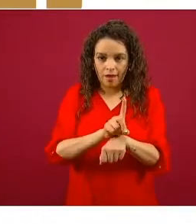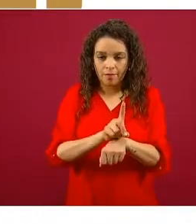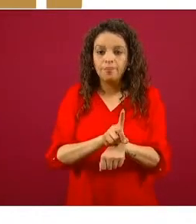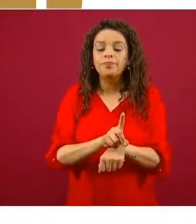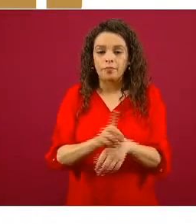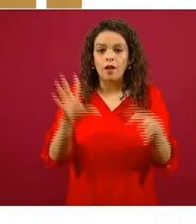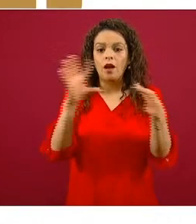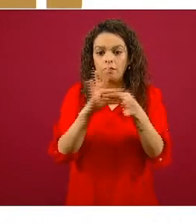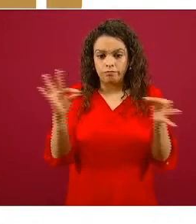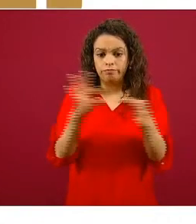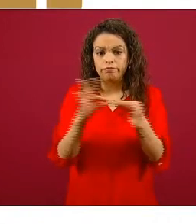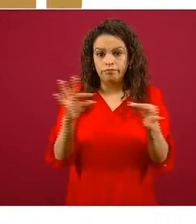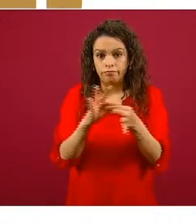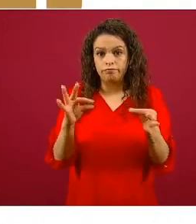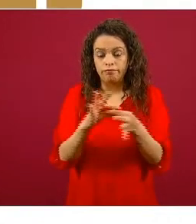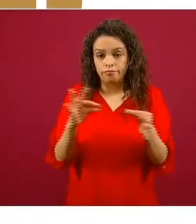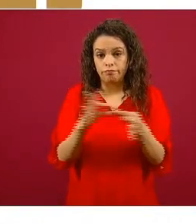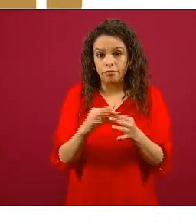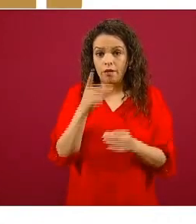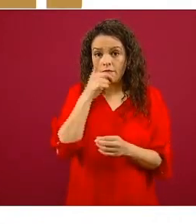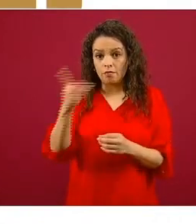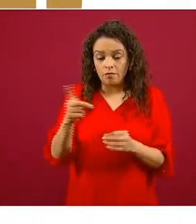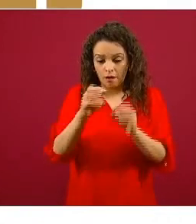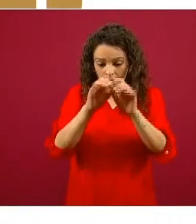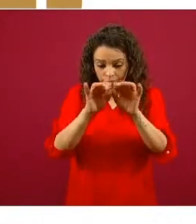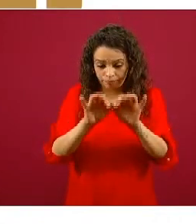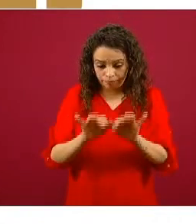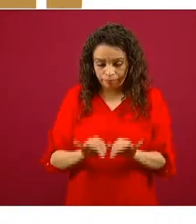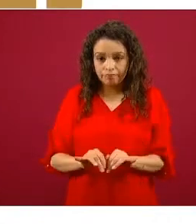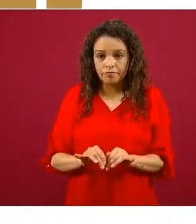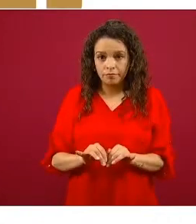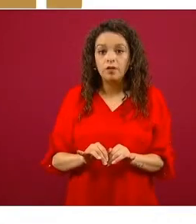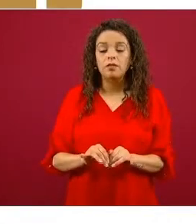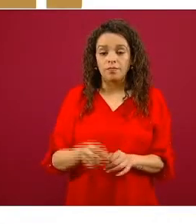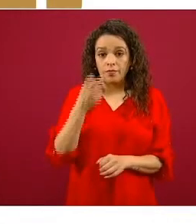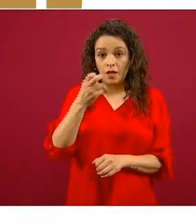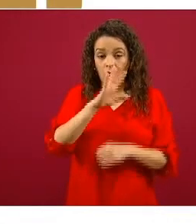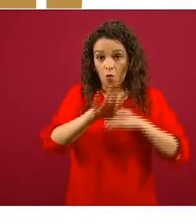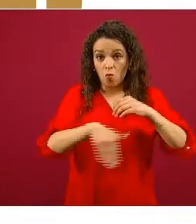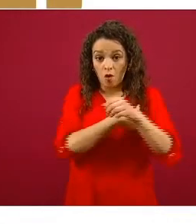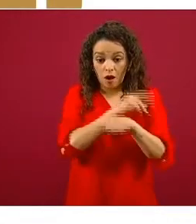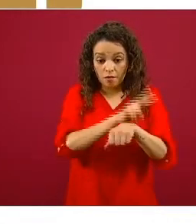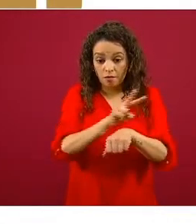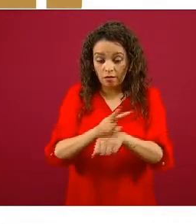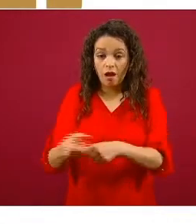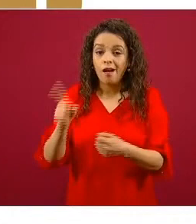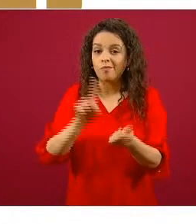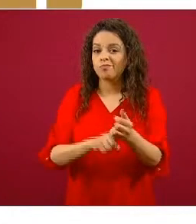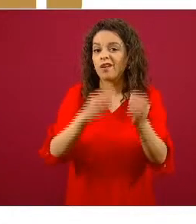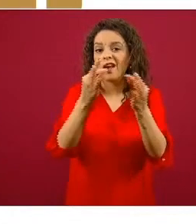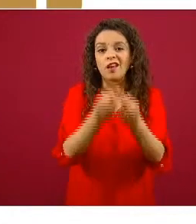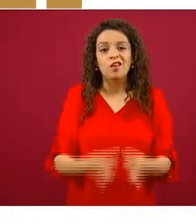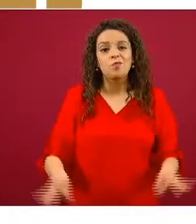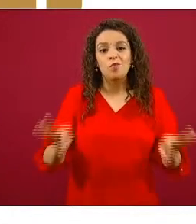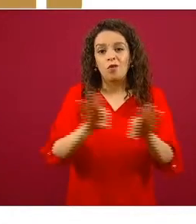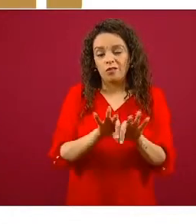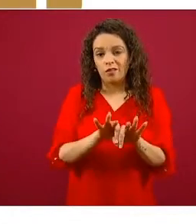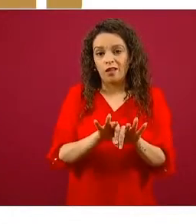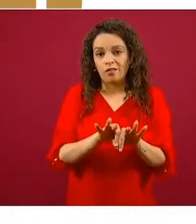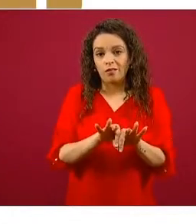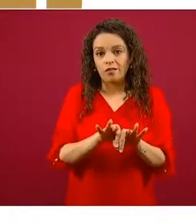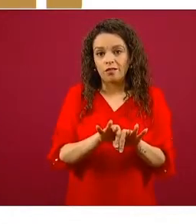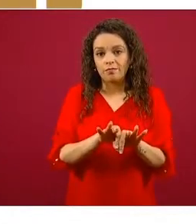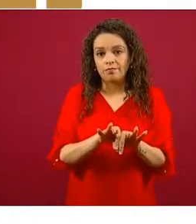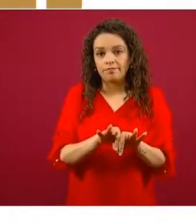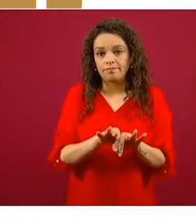se explicita que las guarderías son una actividad esencial. Esto es importante porque en teoría